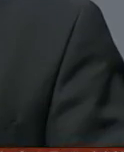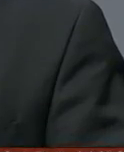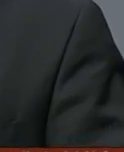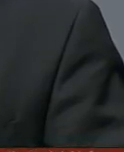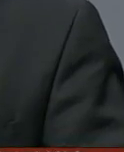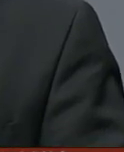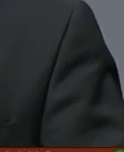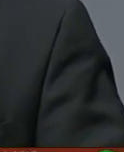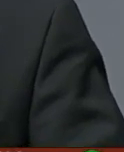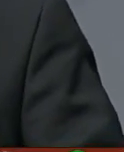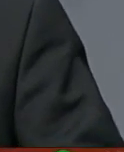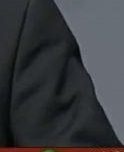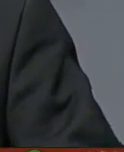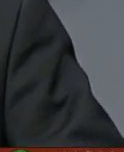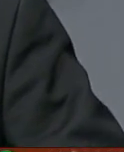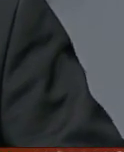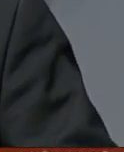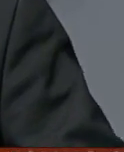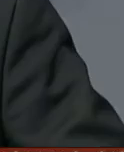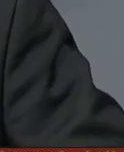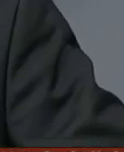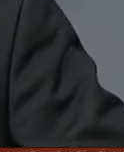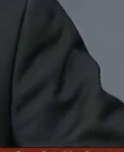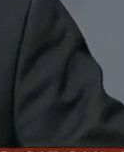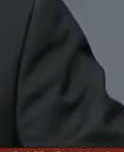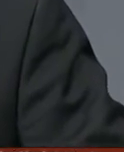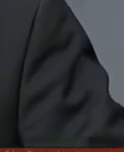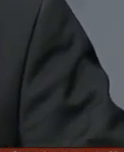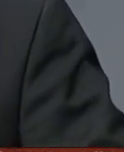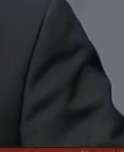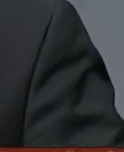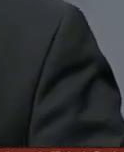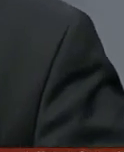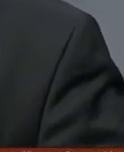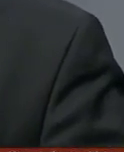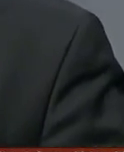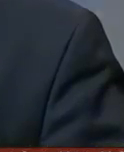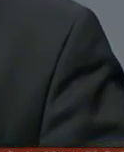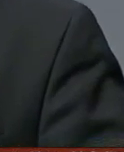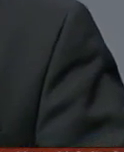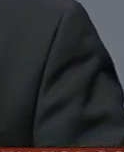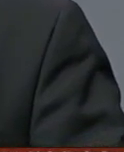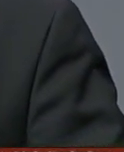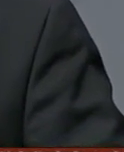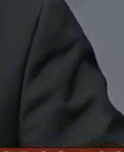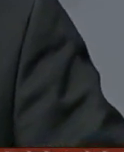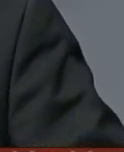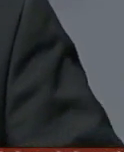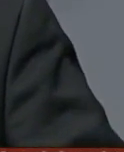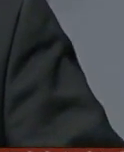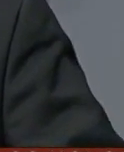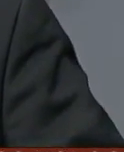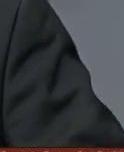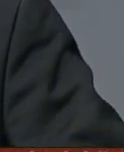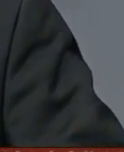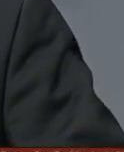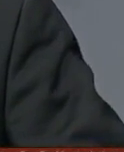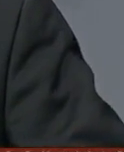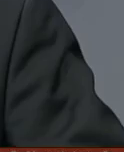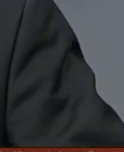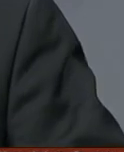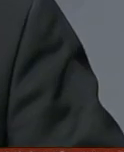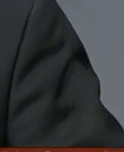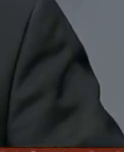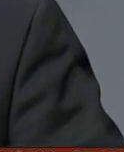el asunto del grupo interdisciplinario de expertos independientes. Ahí él aseguró que el gobierno federal ha cumplido en